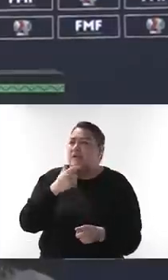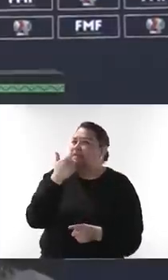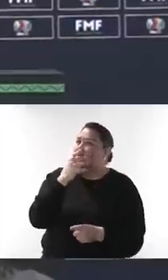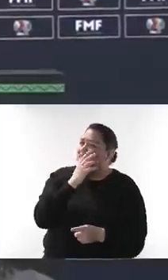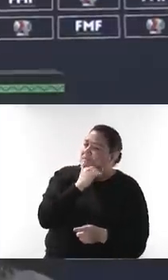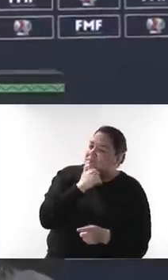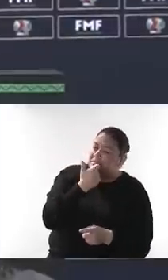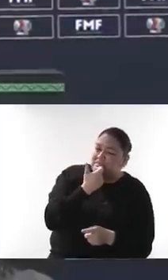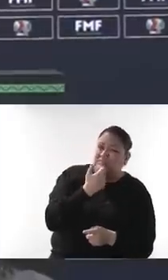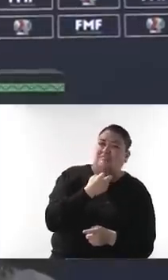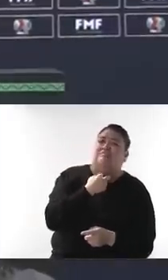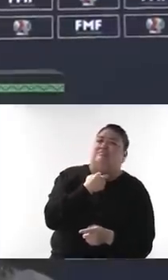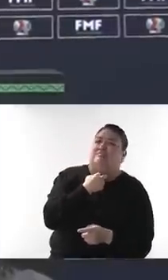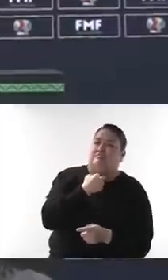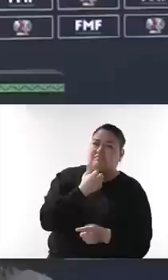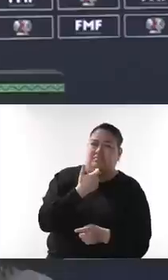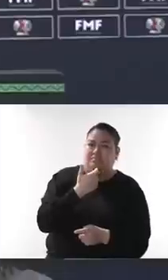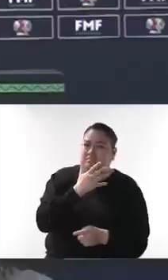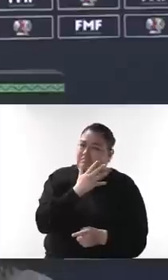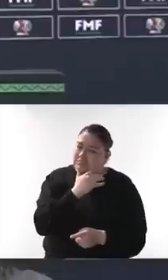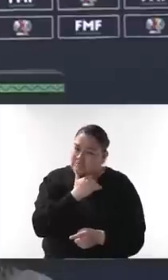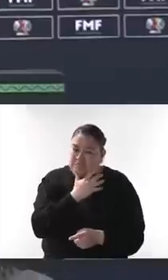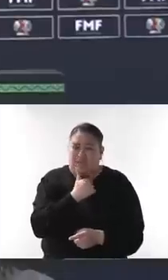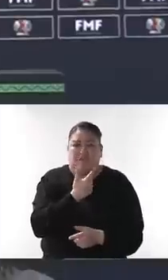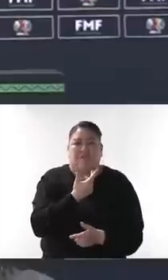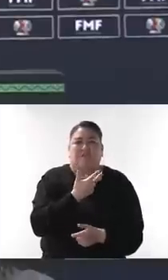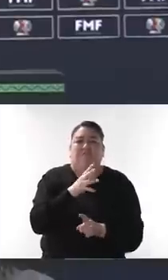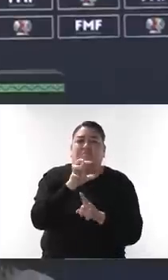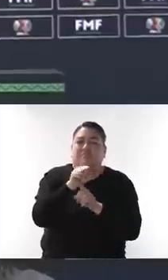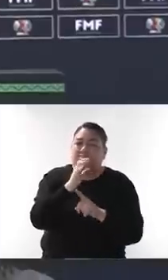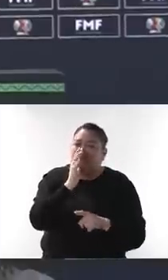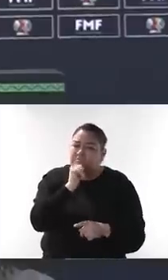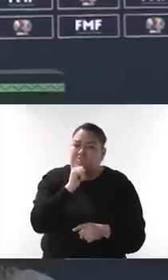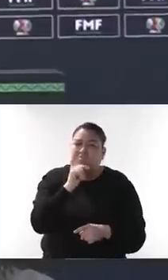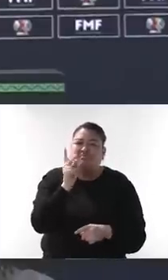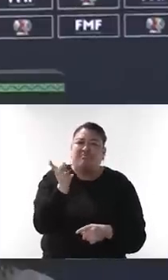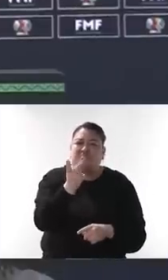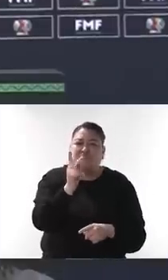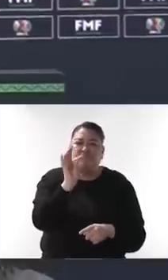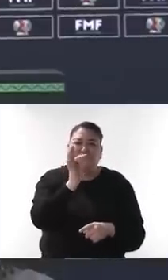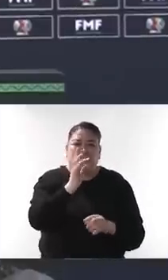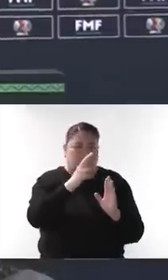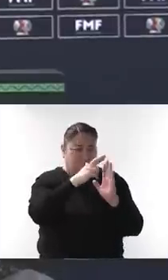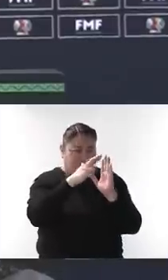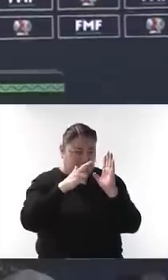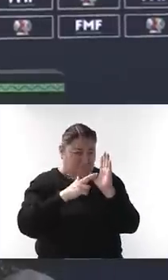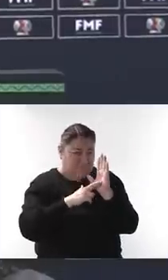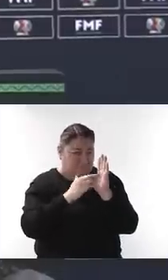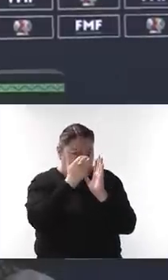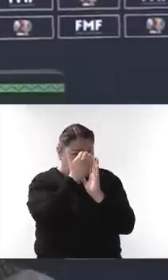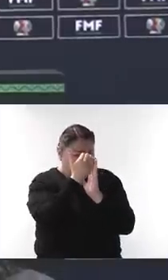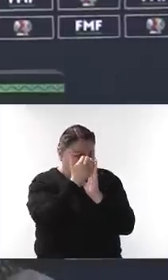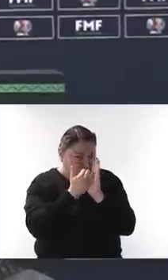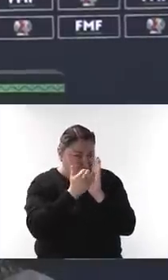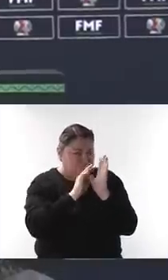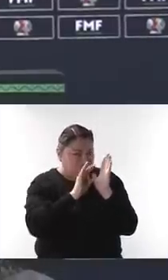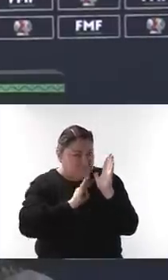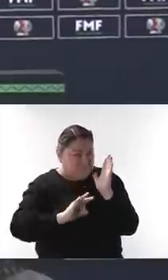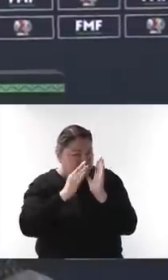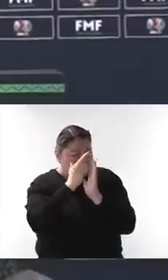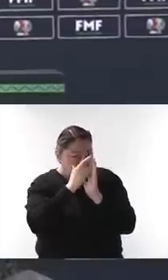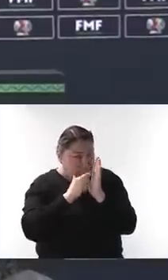también quizá ellos no lo podían cumplir. ¿Crees que se pueda bajar ese nivel de exigencia, o es algo